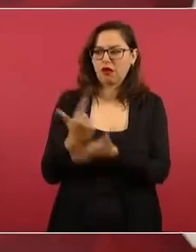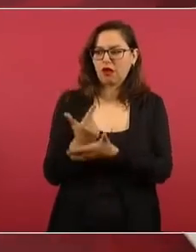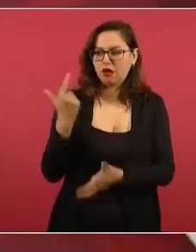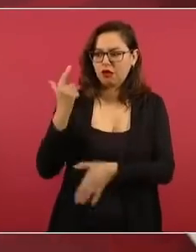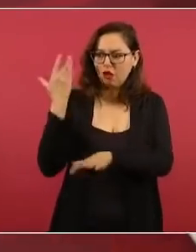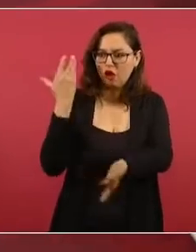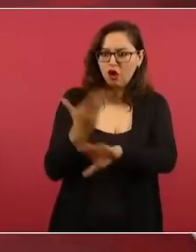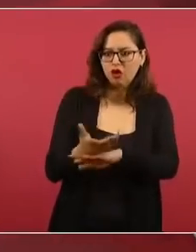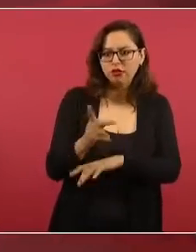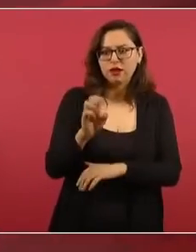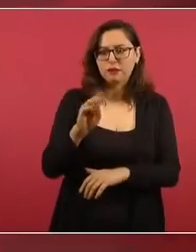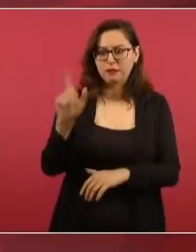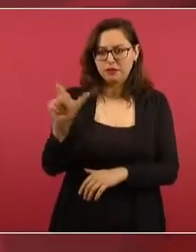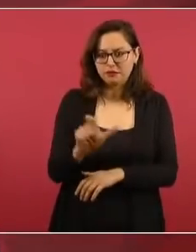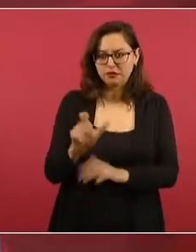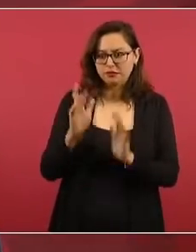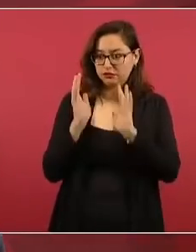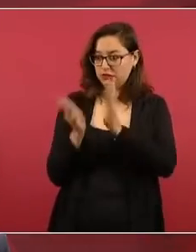mayor.